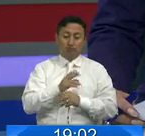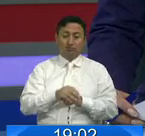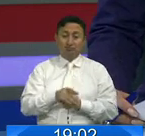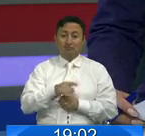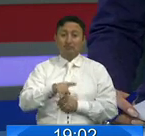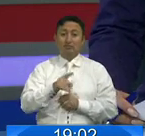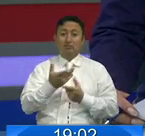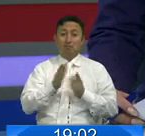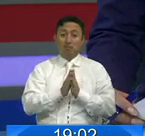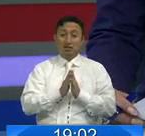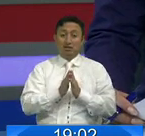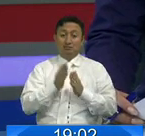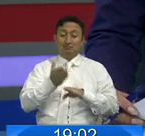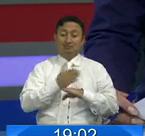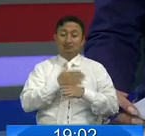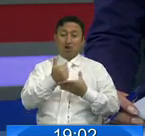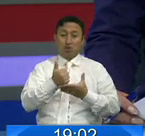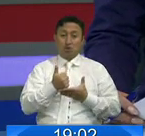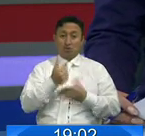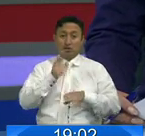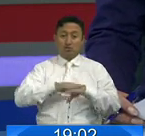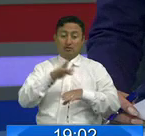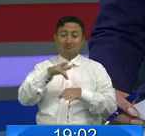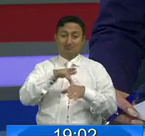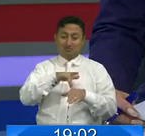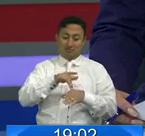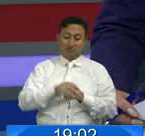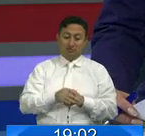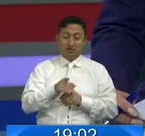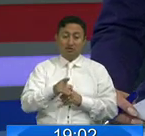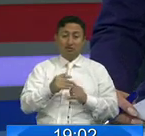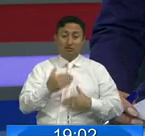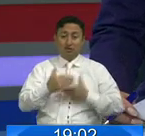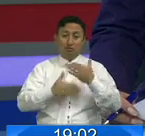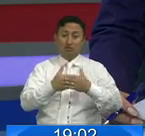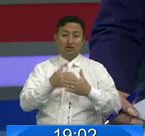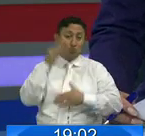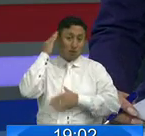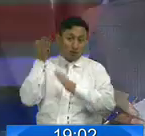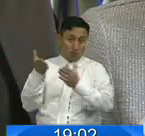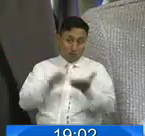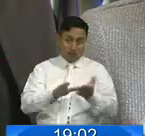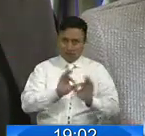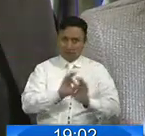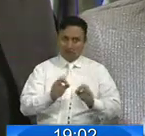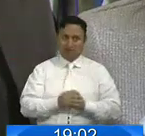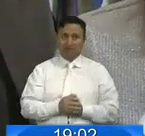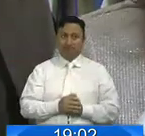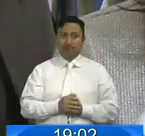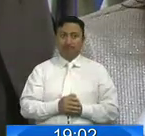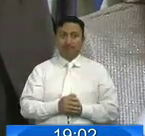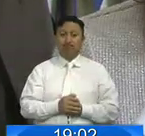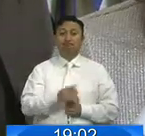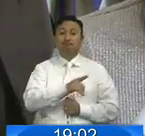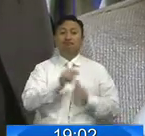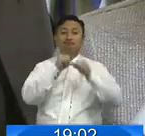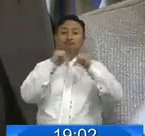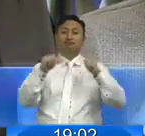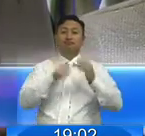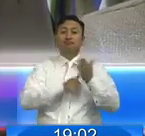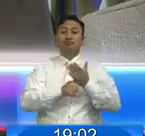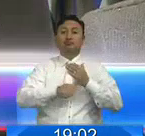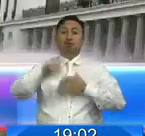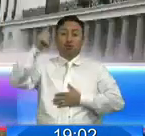situación de riesgo. Esto para evitar que se sigan produciendo femicidios en el país. Creo que lo que ha pasado... El anuncio lo hace la ministra